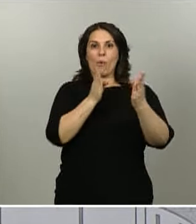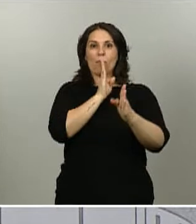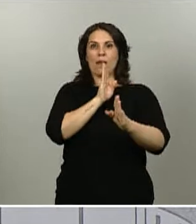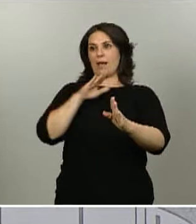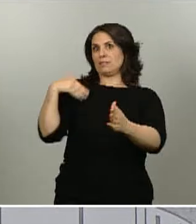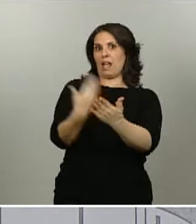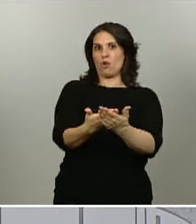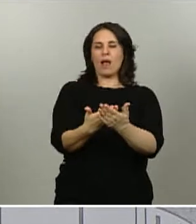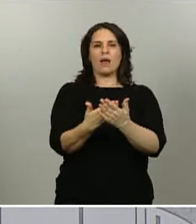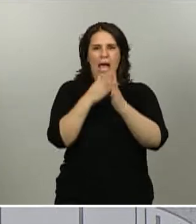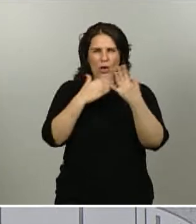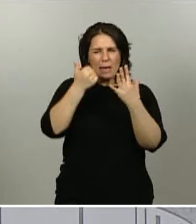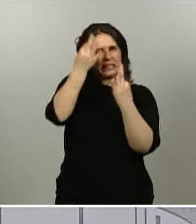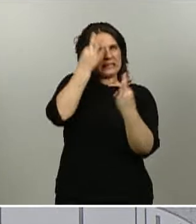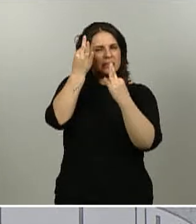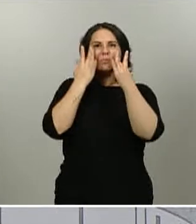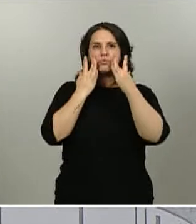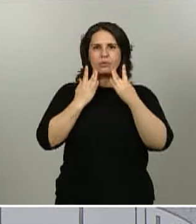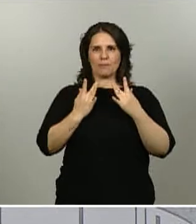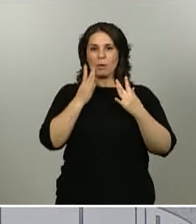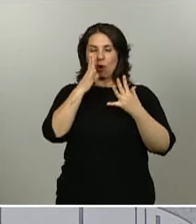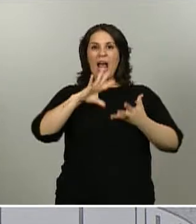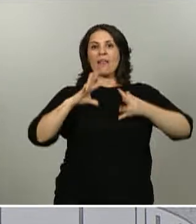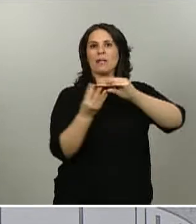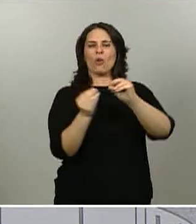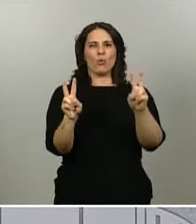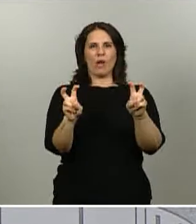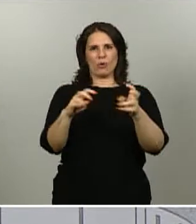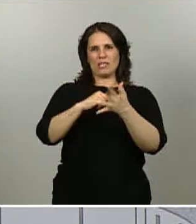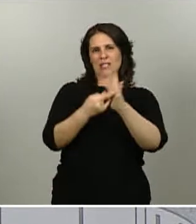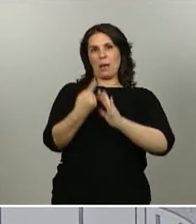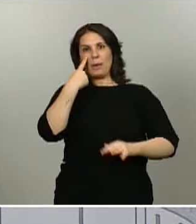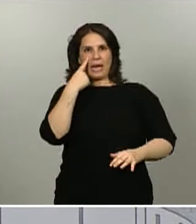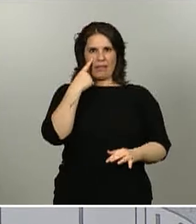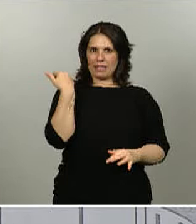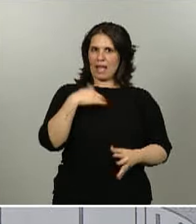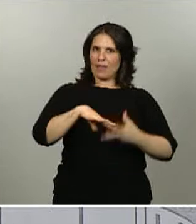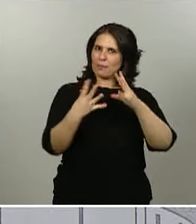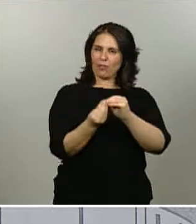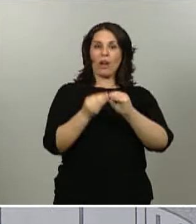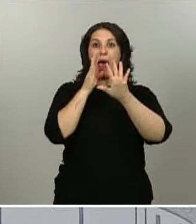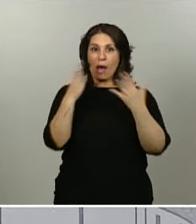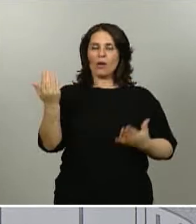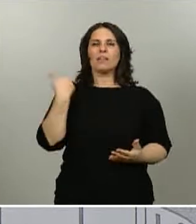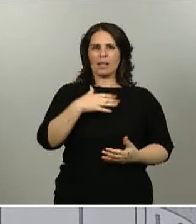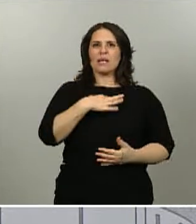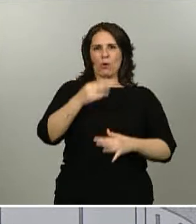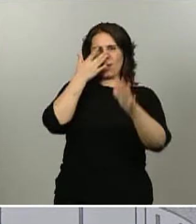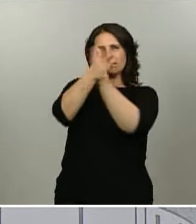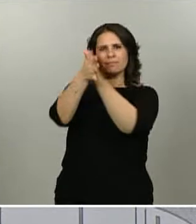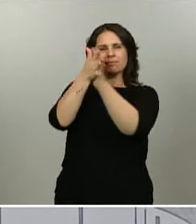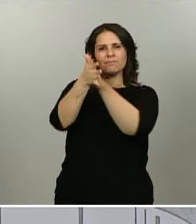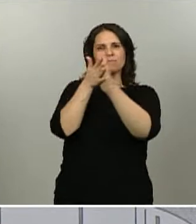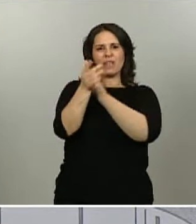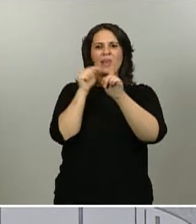Tras un periodo de adaptación del nuevo sistema de vigilancia, ahora mismo podemos dar datos de indicadores que en estas fases son mucho